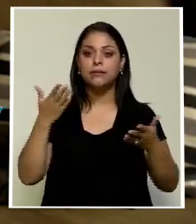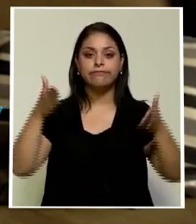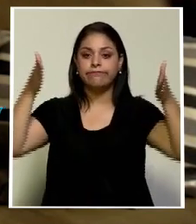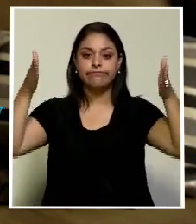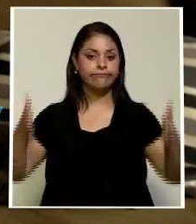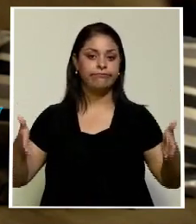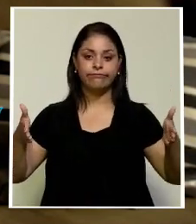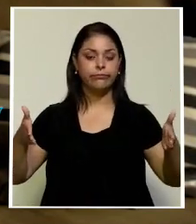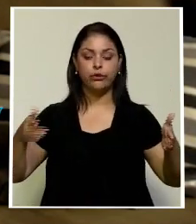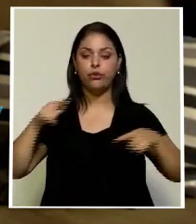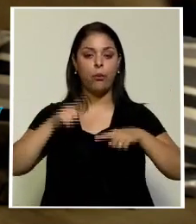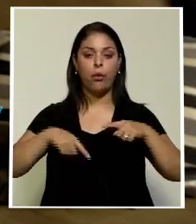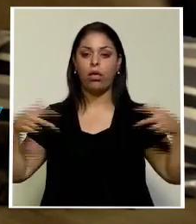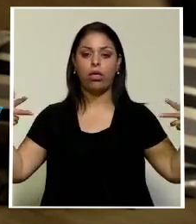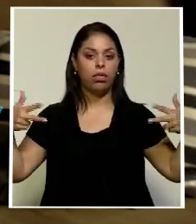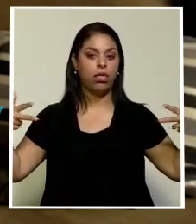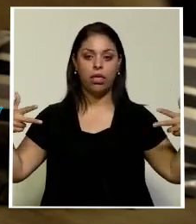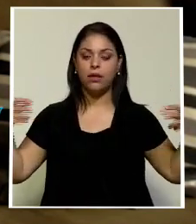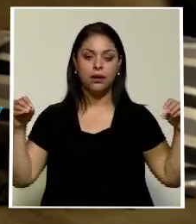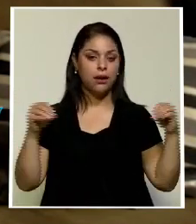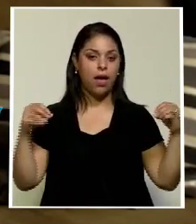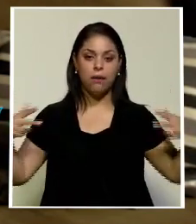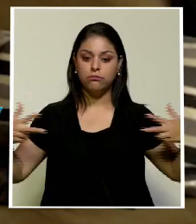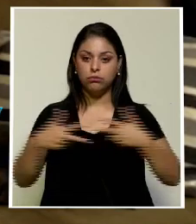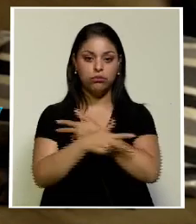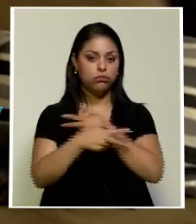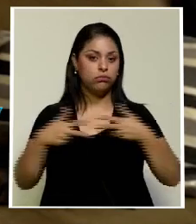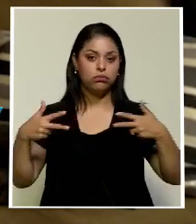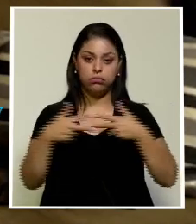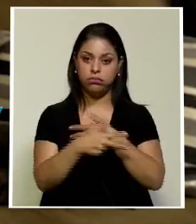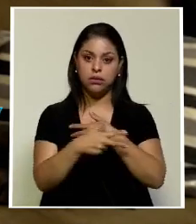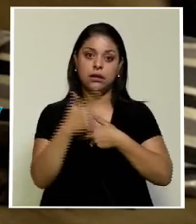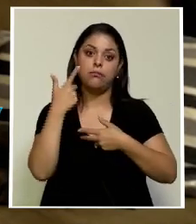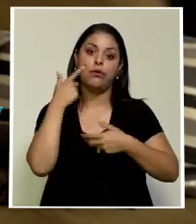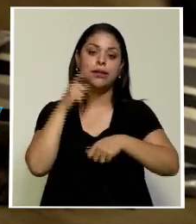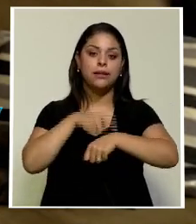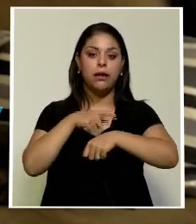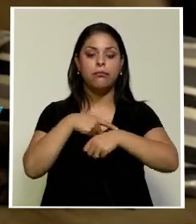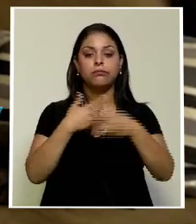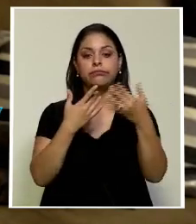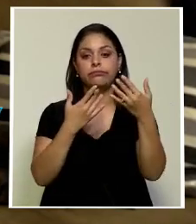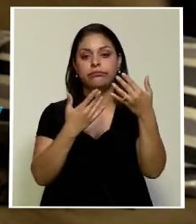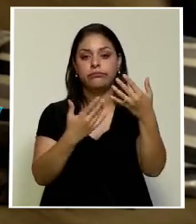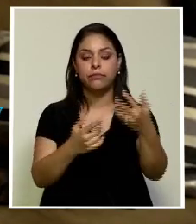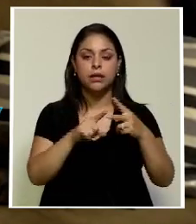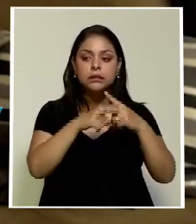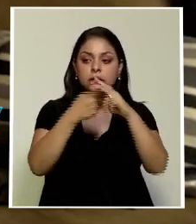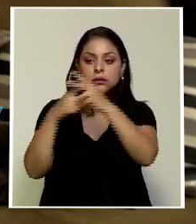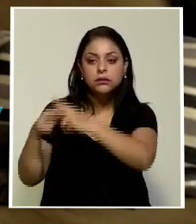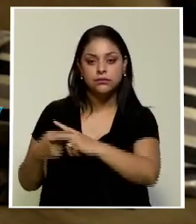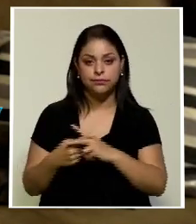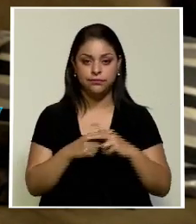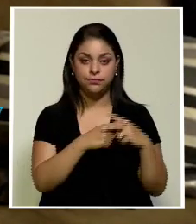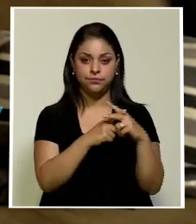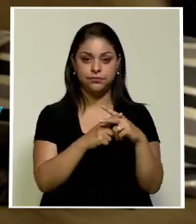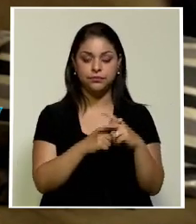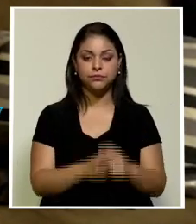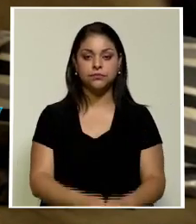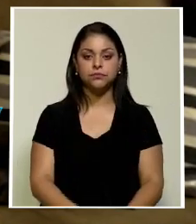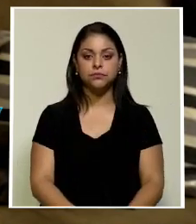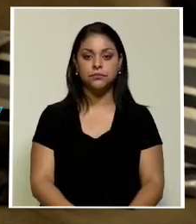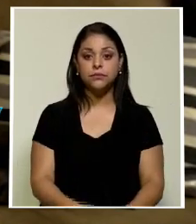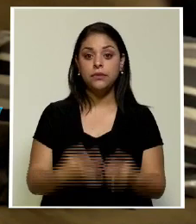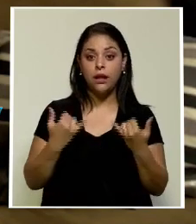movilidad, sobre todo por los plazos de respuesta requeridos para su reconstrucción. El conocimiento que se genere en este